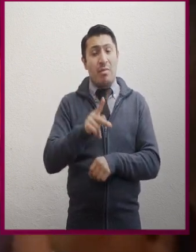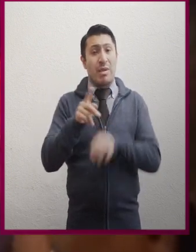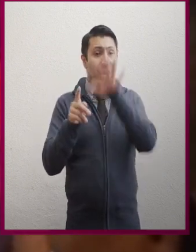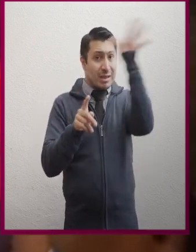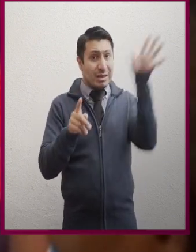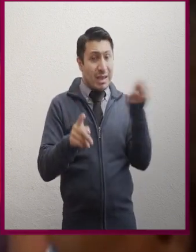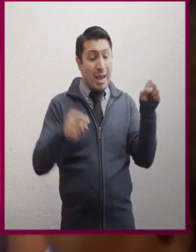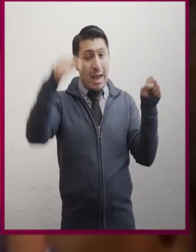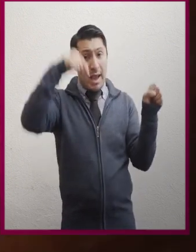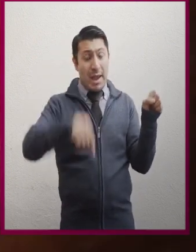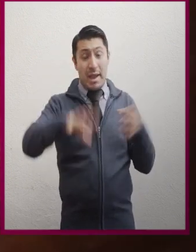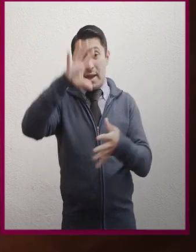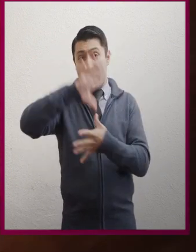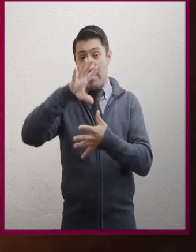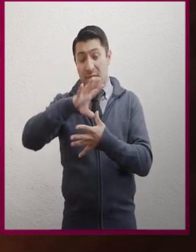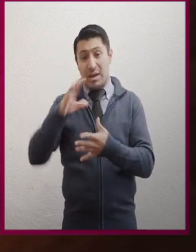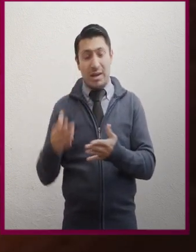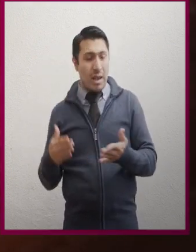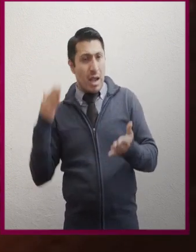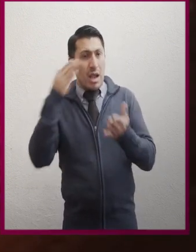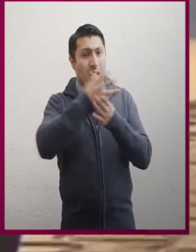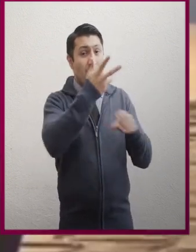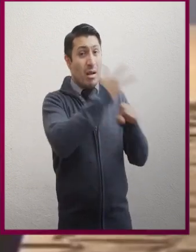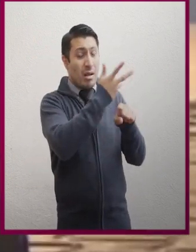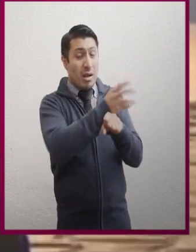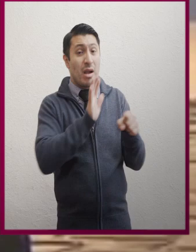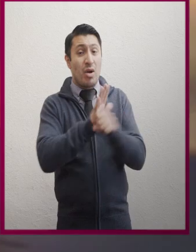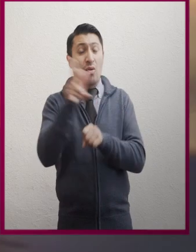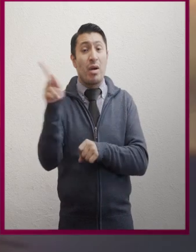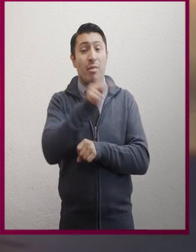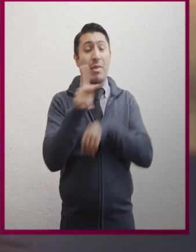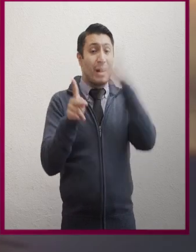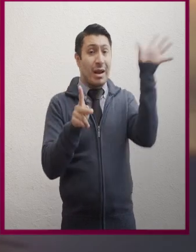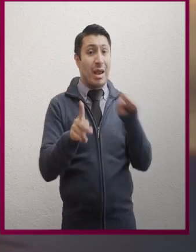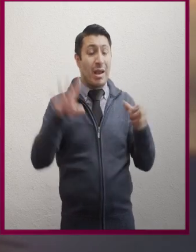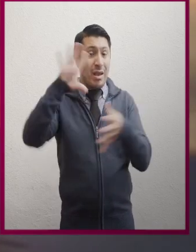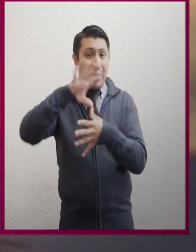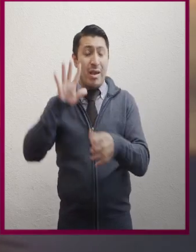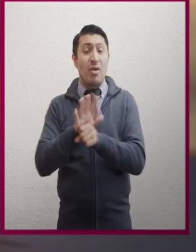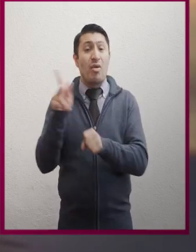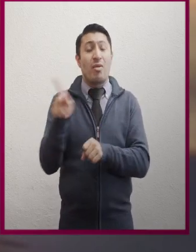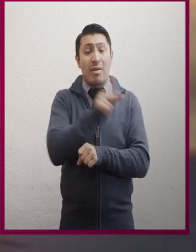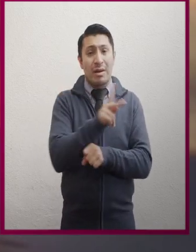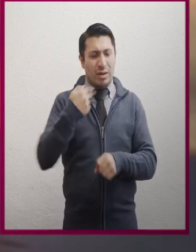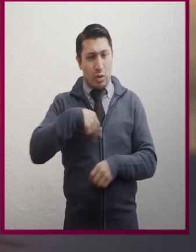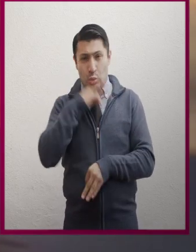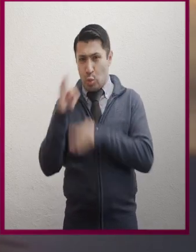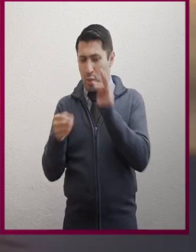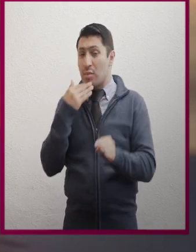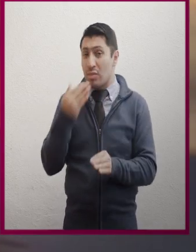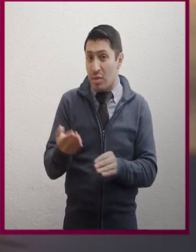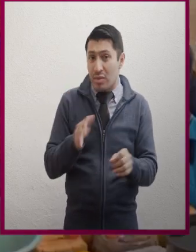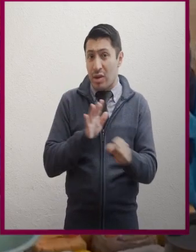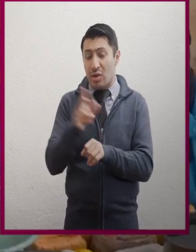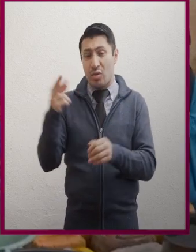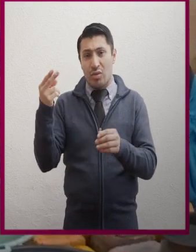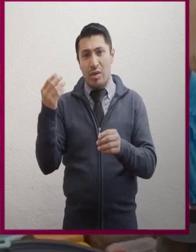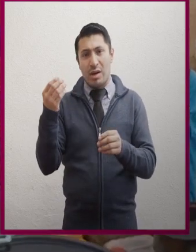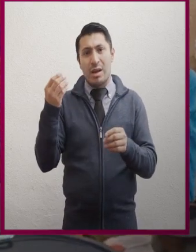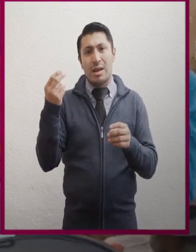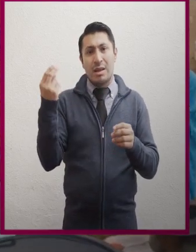dirigen a Estados Unidos? ¿Les damos un trato humanitario? ¿Qué clase de estrategias son necesarias para que ni mexicanos